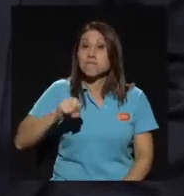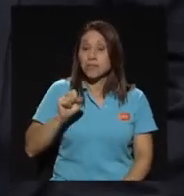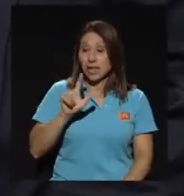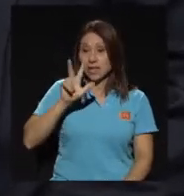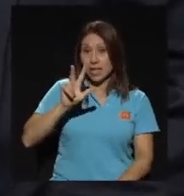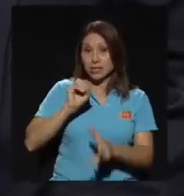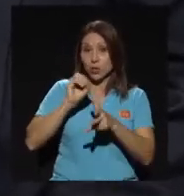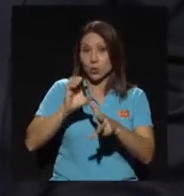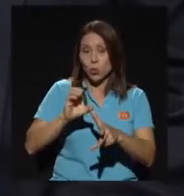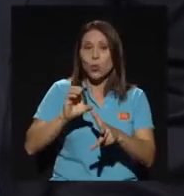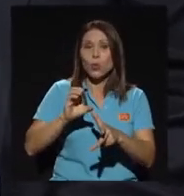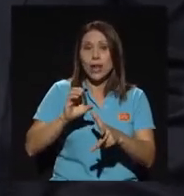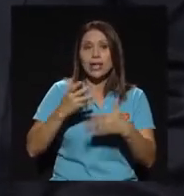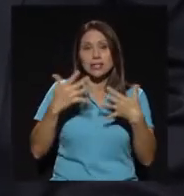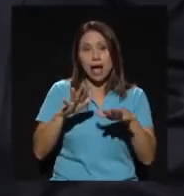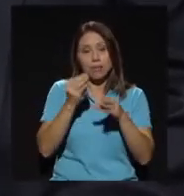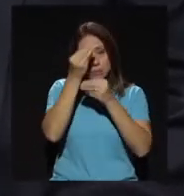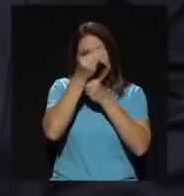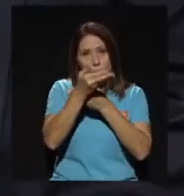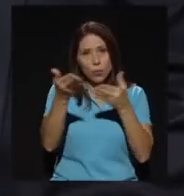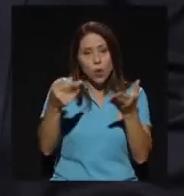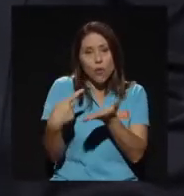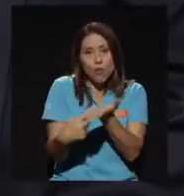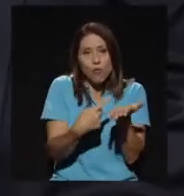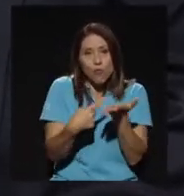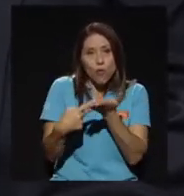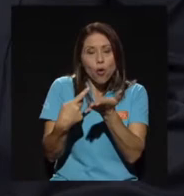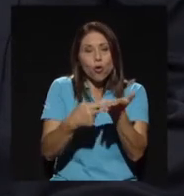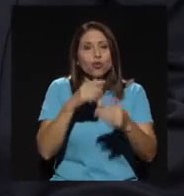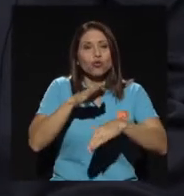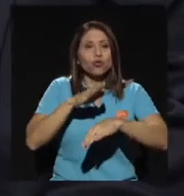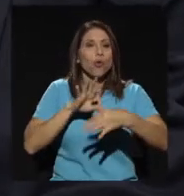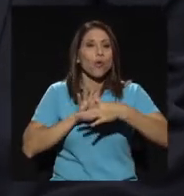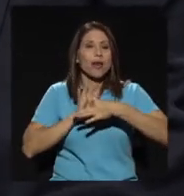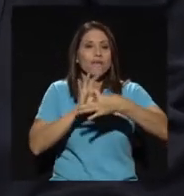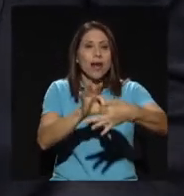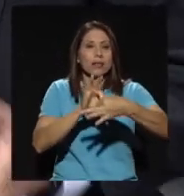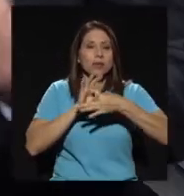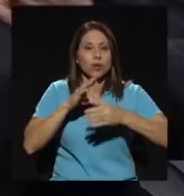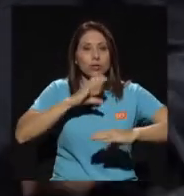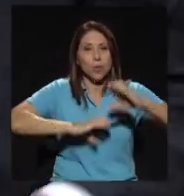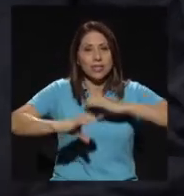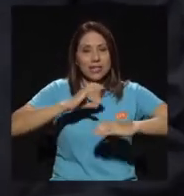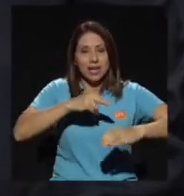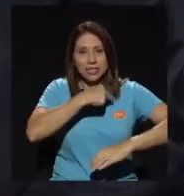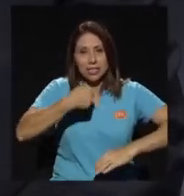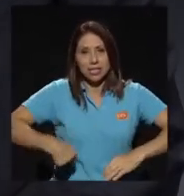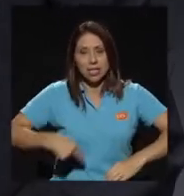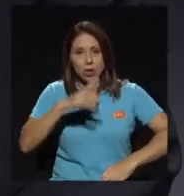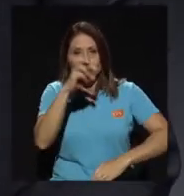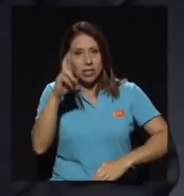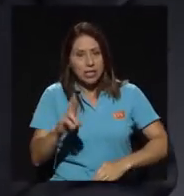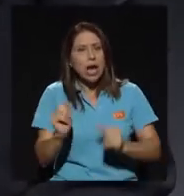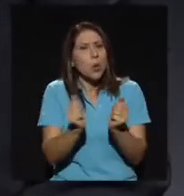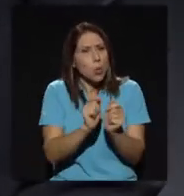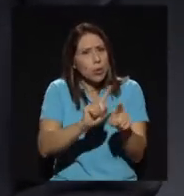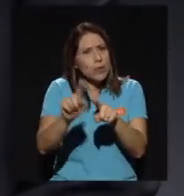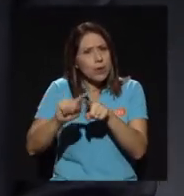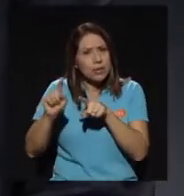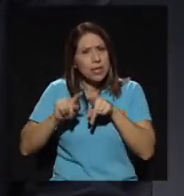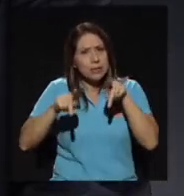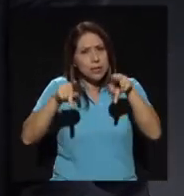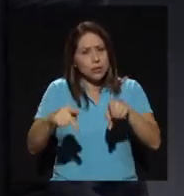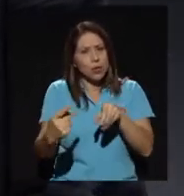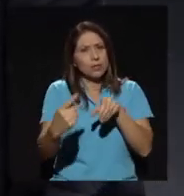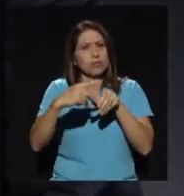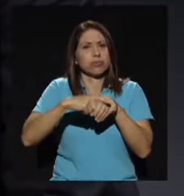anunciado un foro sobre las relaciones comerciales entre china y costa rica con participación de diversas personas esloveno